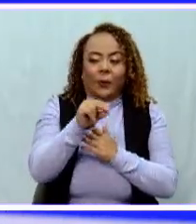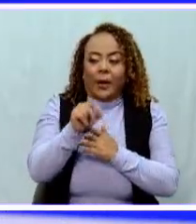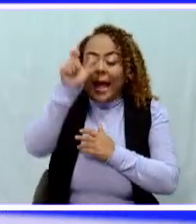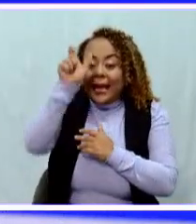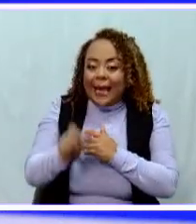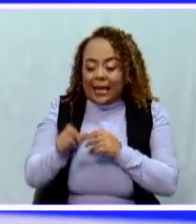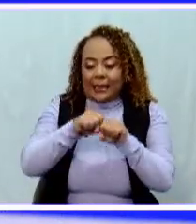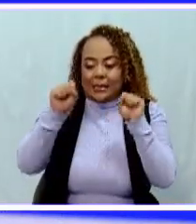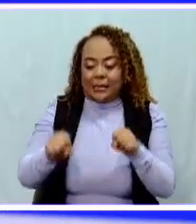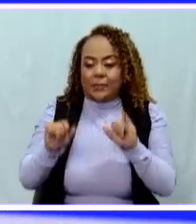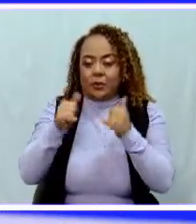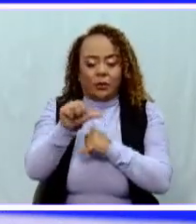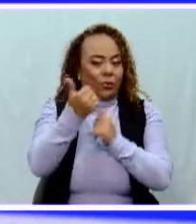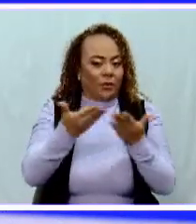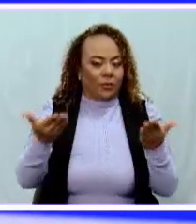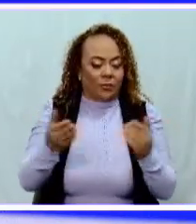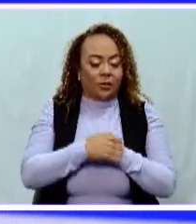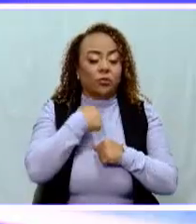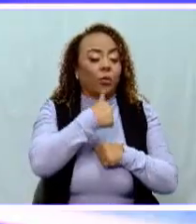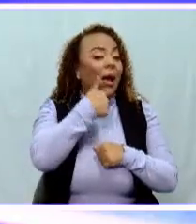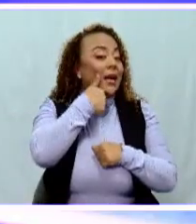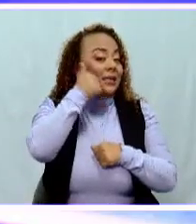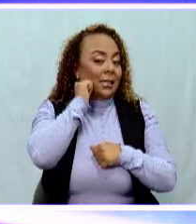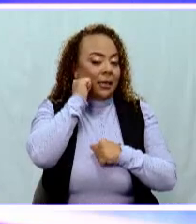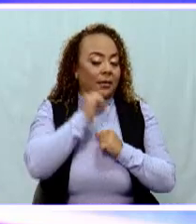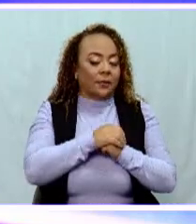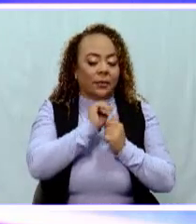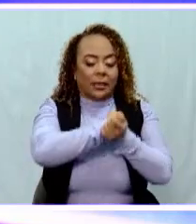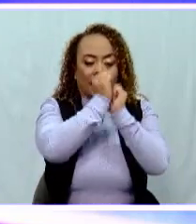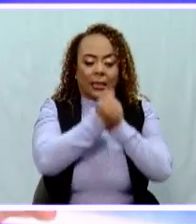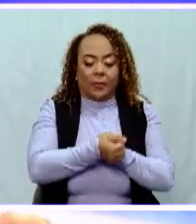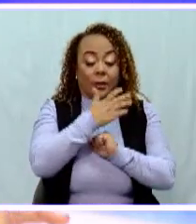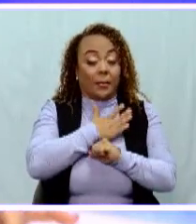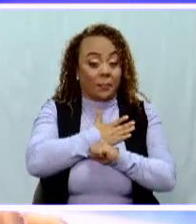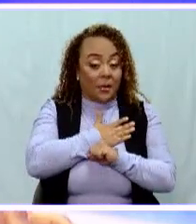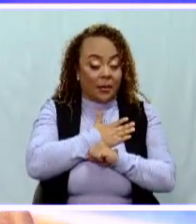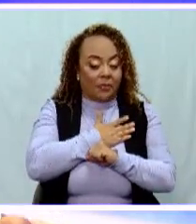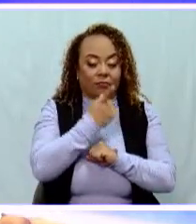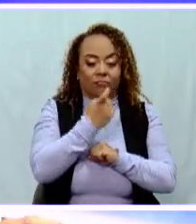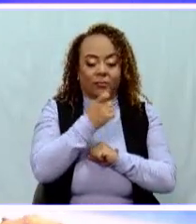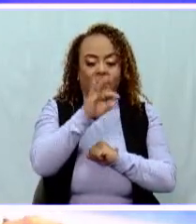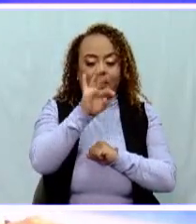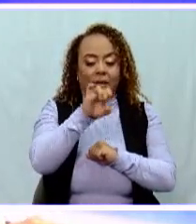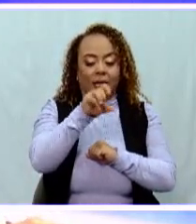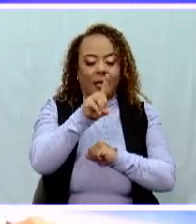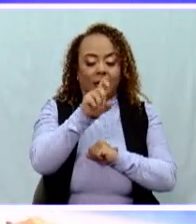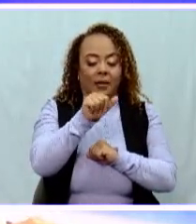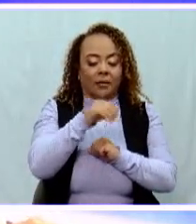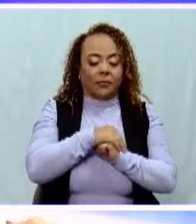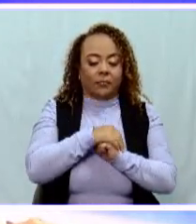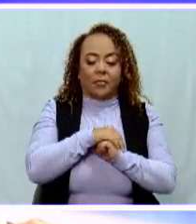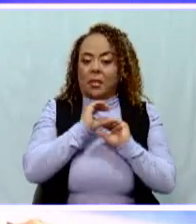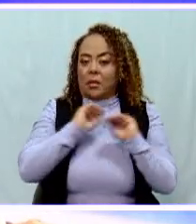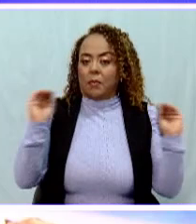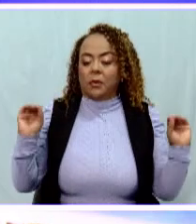sino que la liga estaba jugando a otra cosa yo ayer el cambio que a mí me quedó viendo fue el de Tejeda el de Ángel